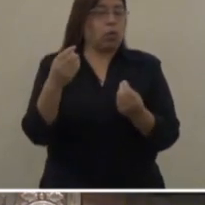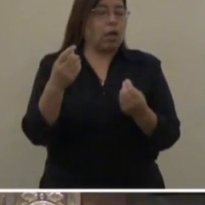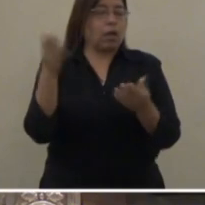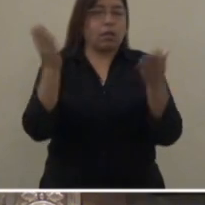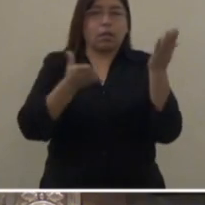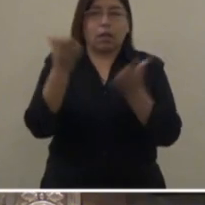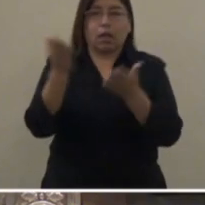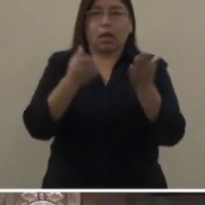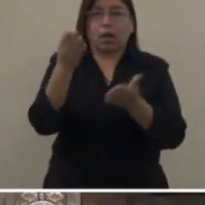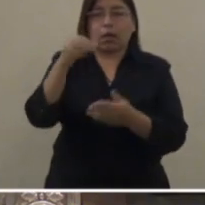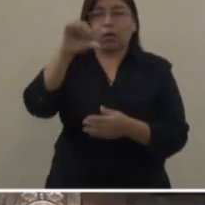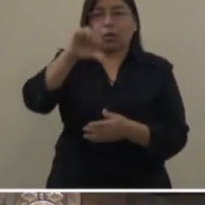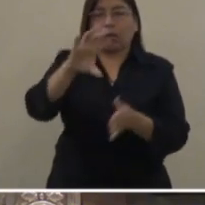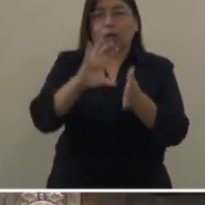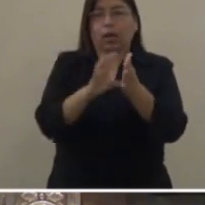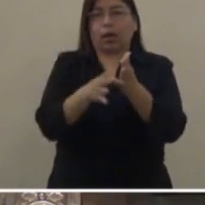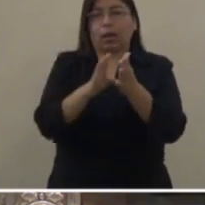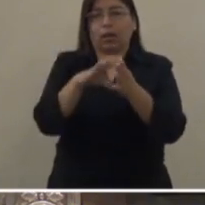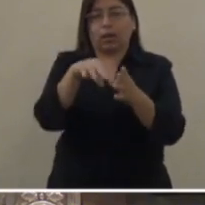venido a la catedral.